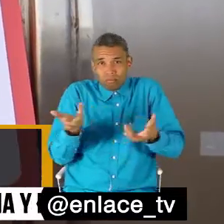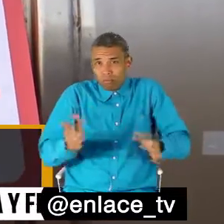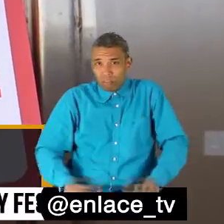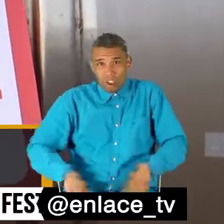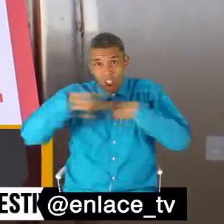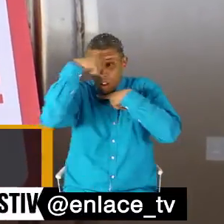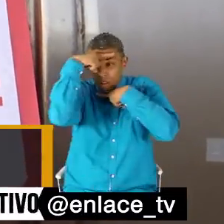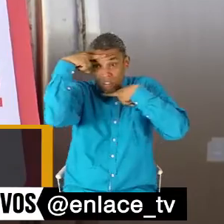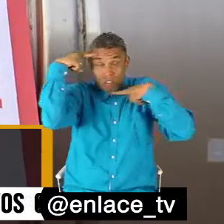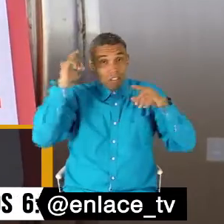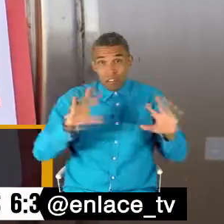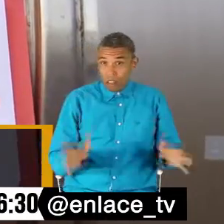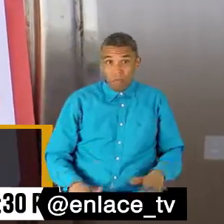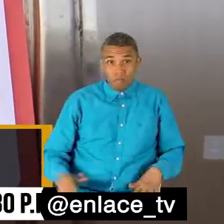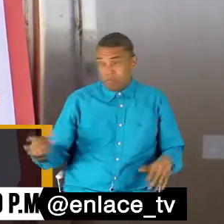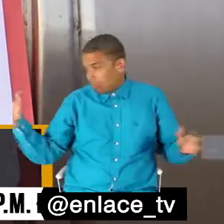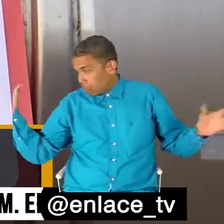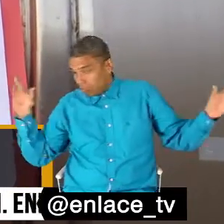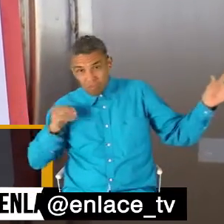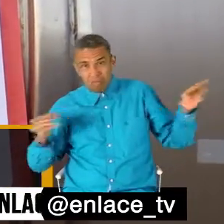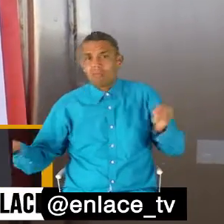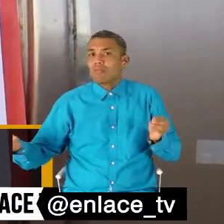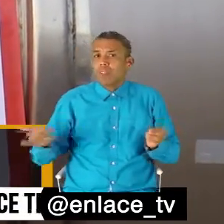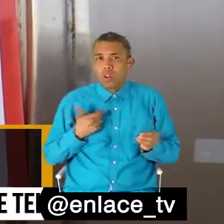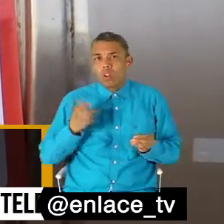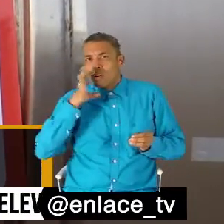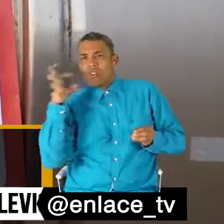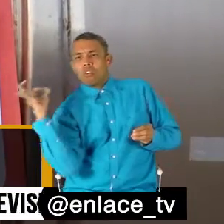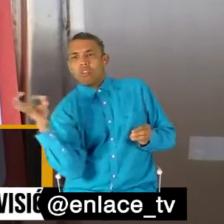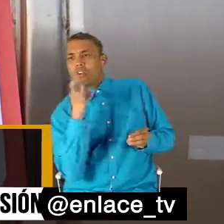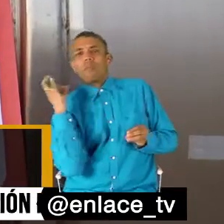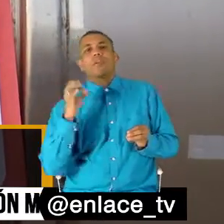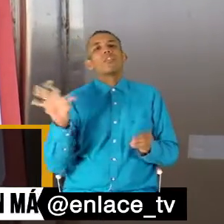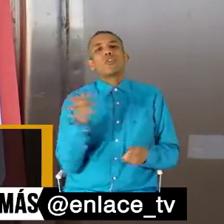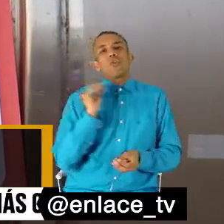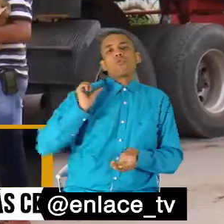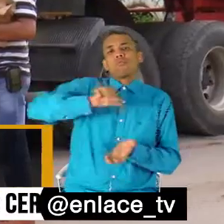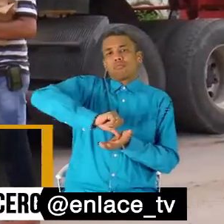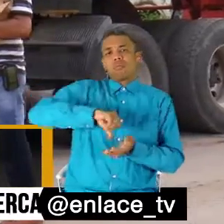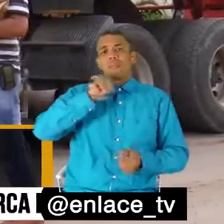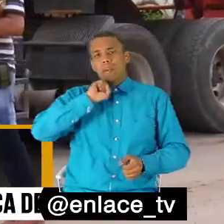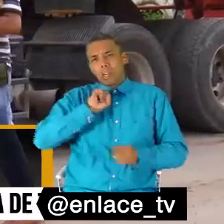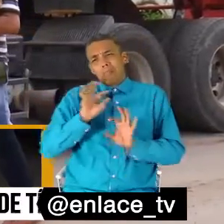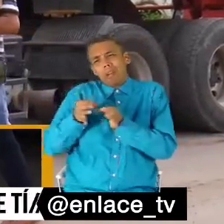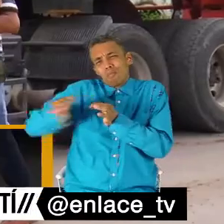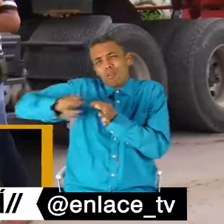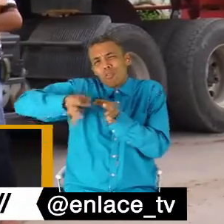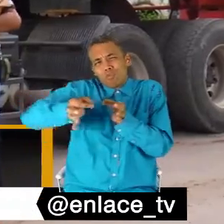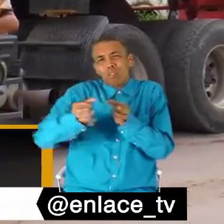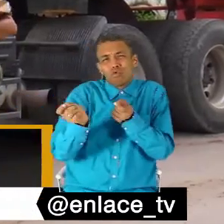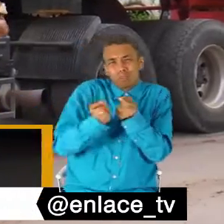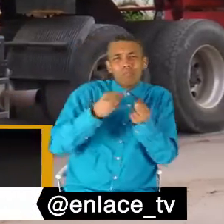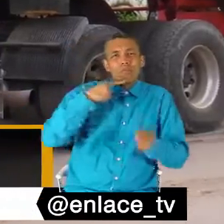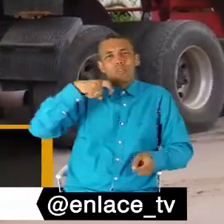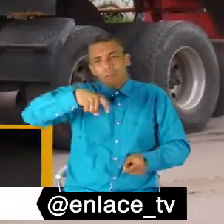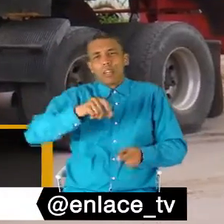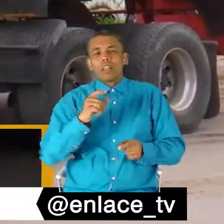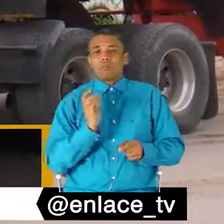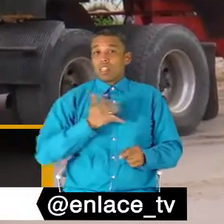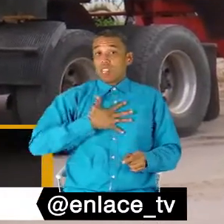los compañeros, aquí habemos solo conductores y somos de la región de Barranca Bermeja y partes aledañas como Bucaramanga, tenemos apoyo de